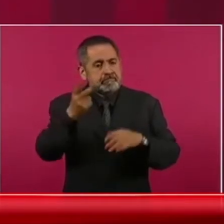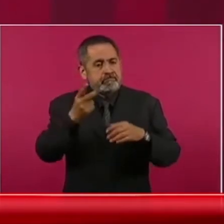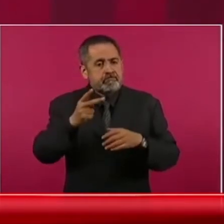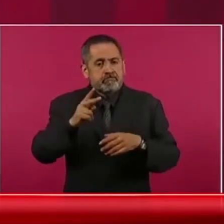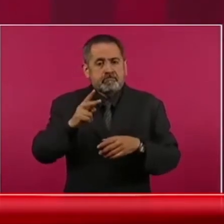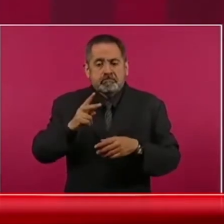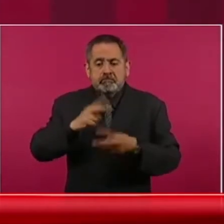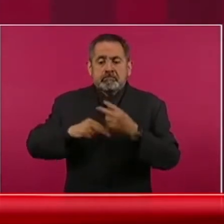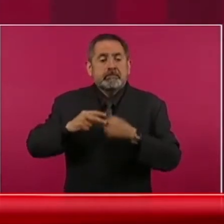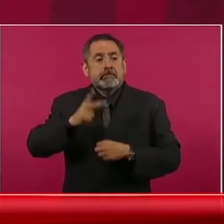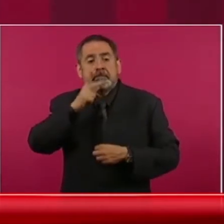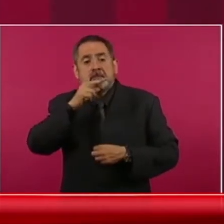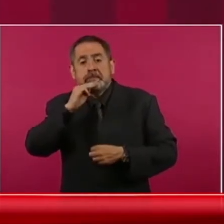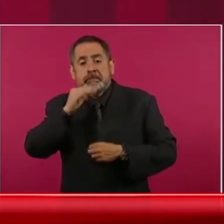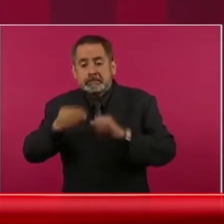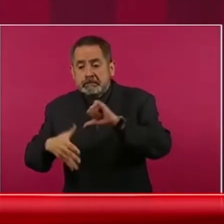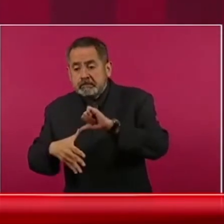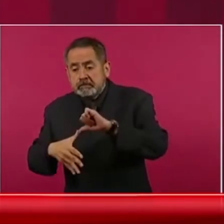latinoamericano,